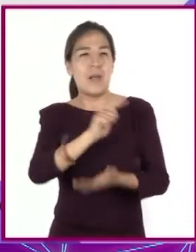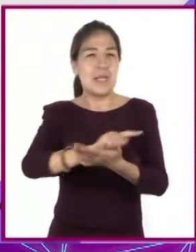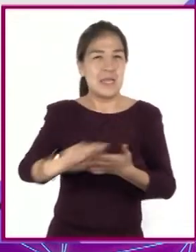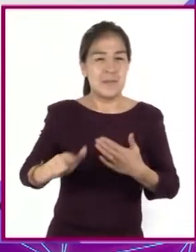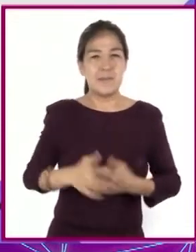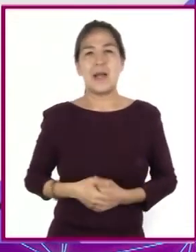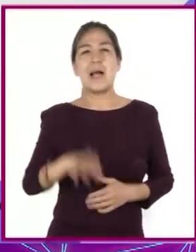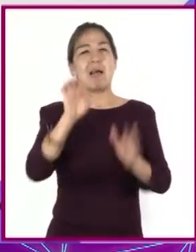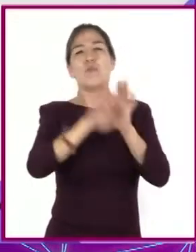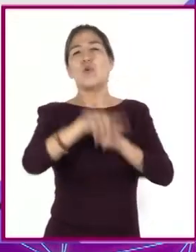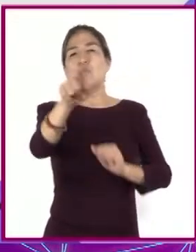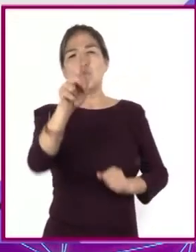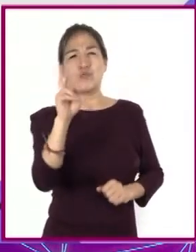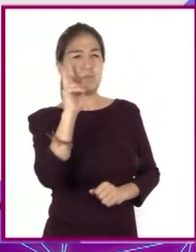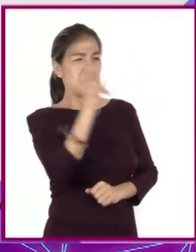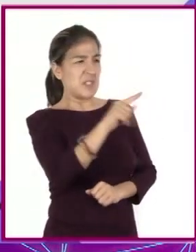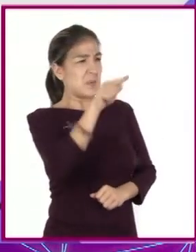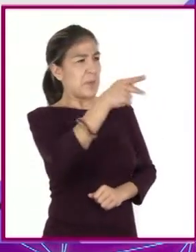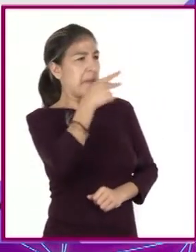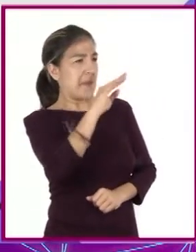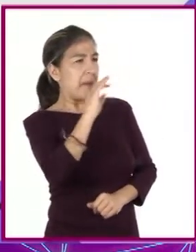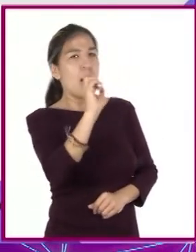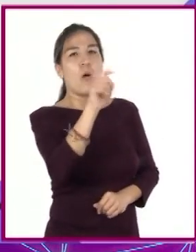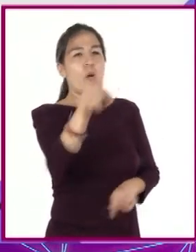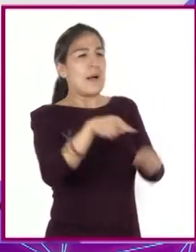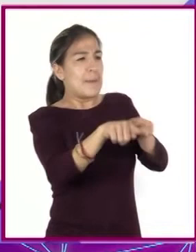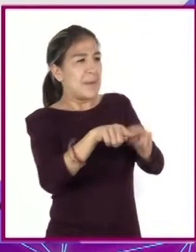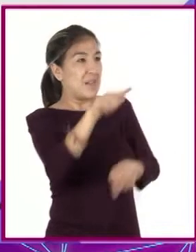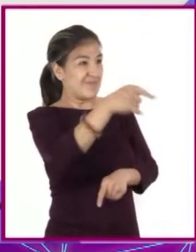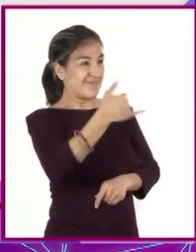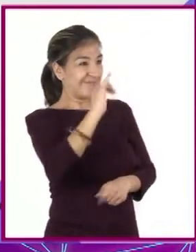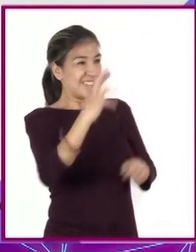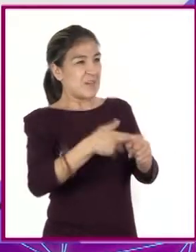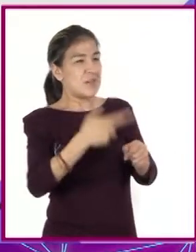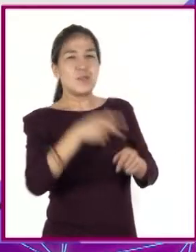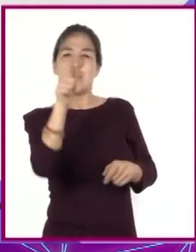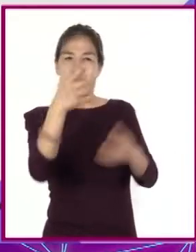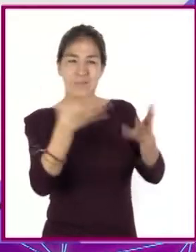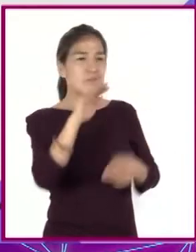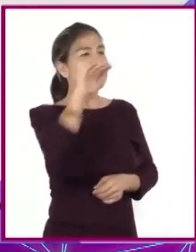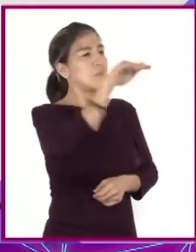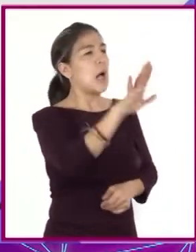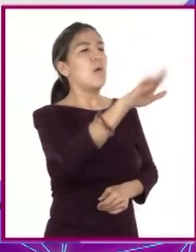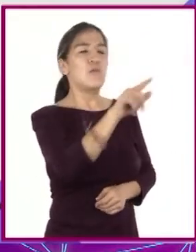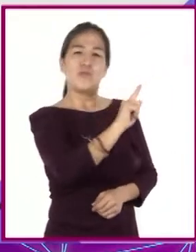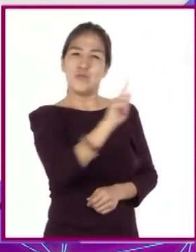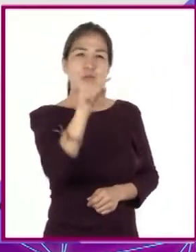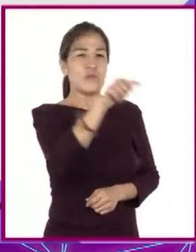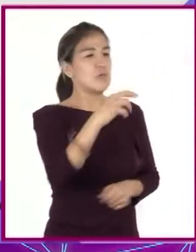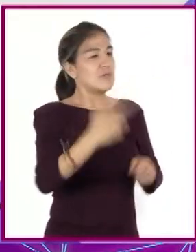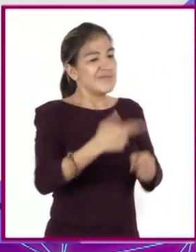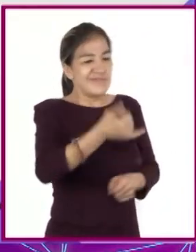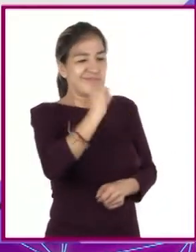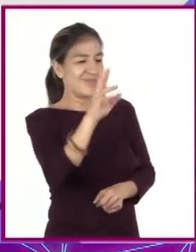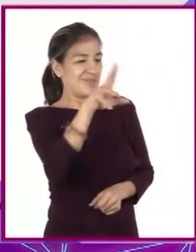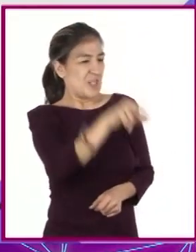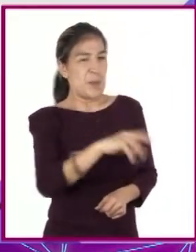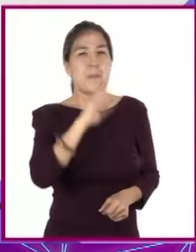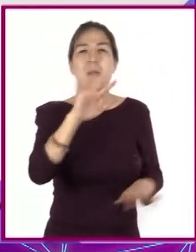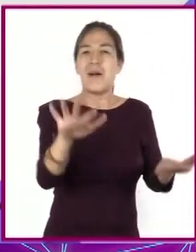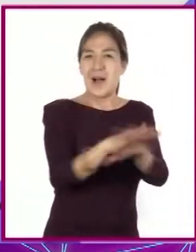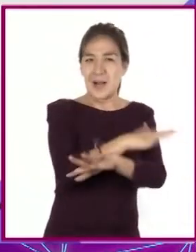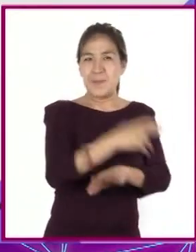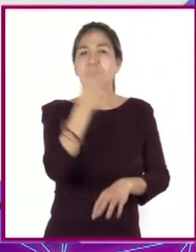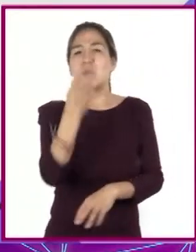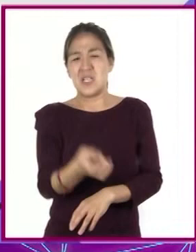ejemplo, que su papá, su mamá o alguno de sus hermanos consume refrescos, pues es muy importante empezar a cambiar esta alternativa. Es